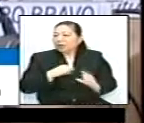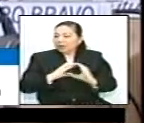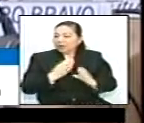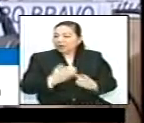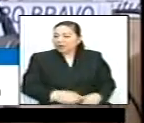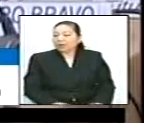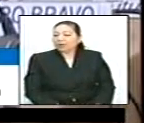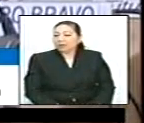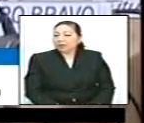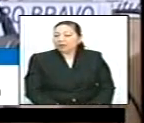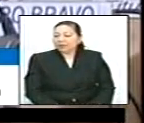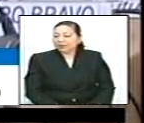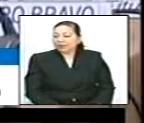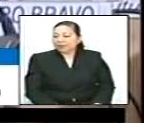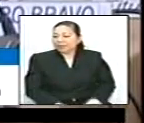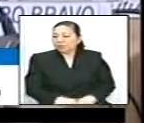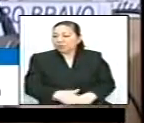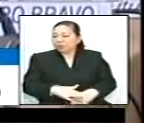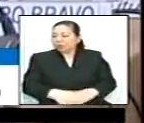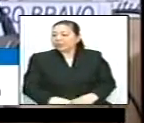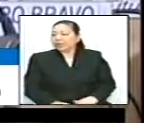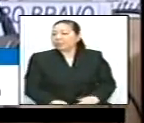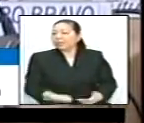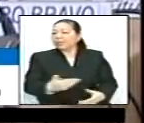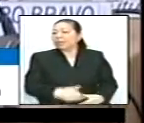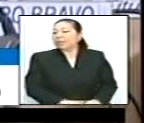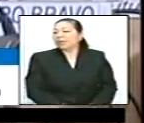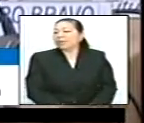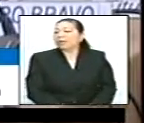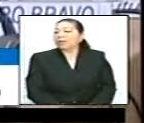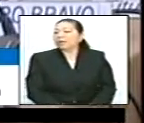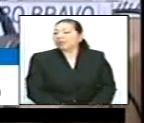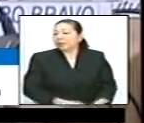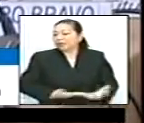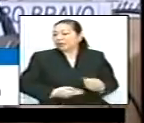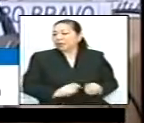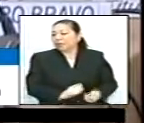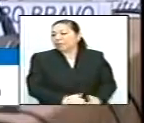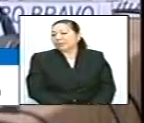Congreso. Entonces, la expectativa del Perú es,